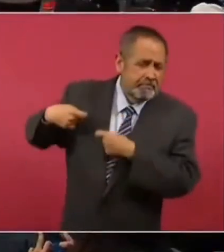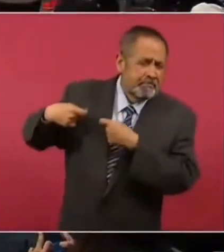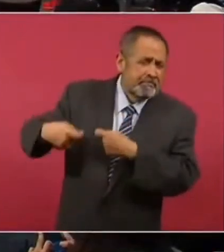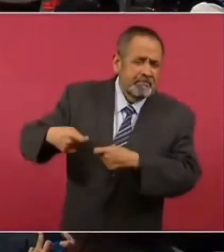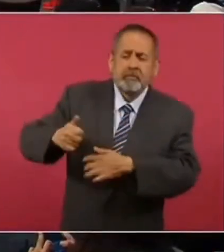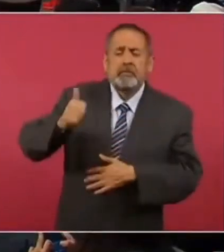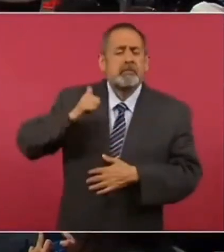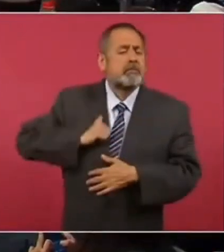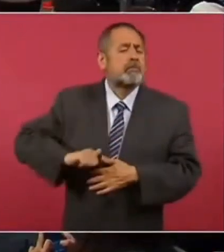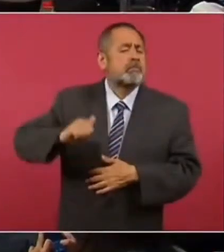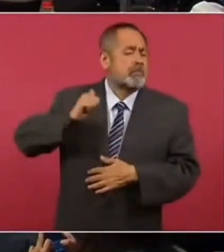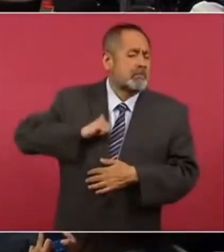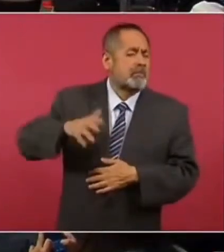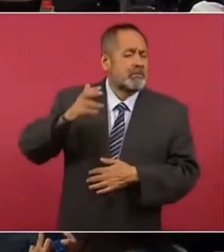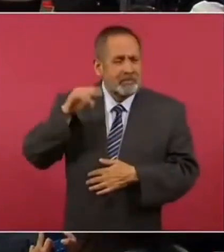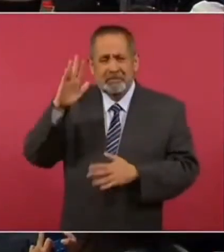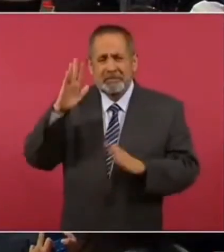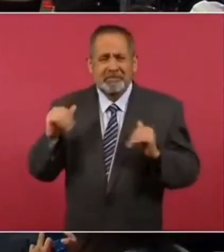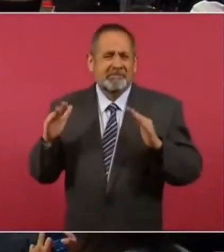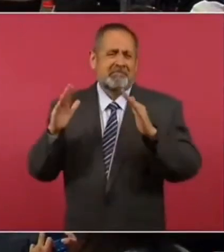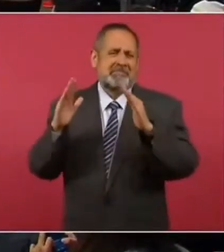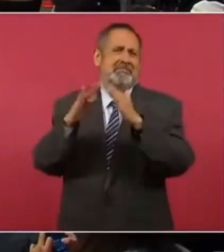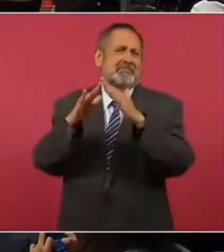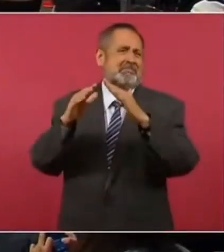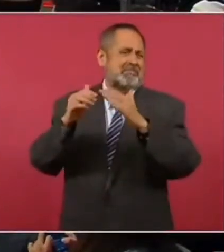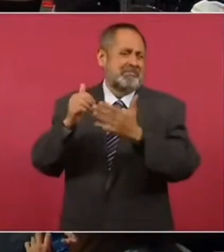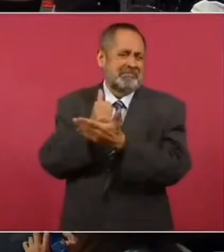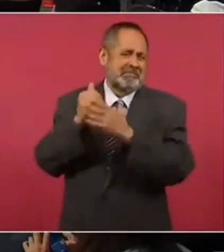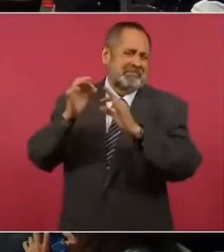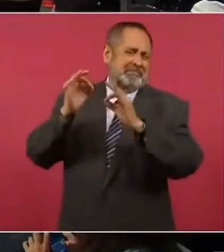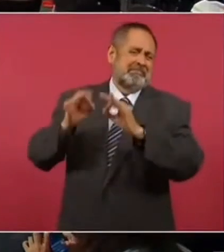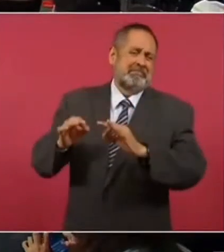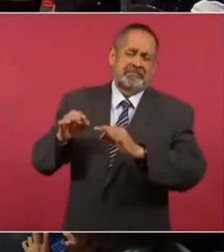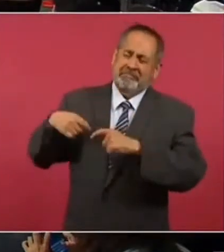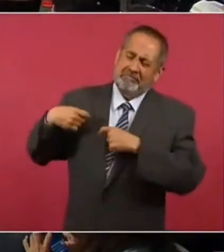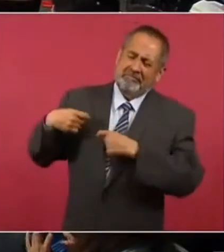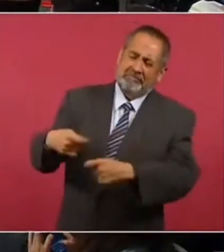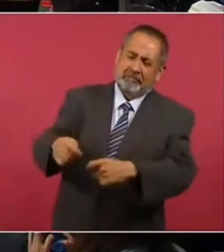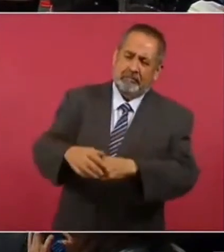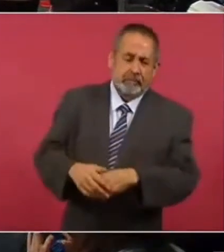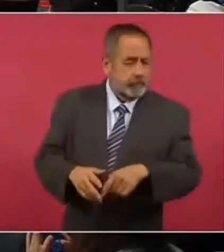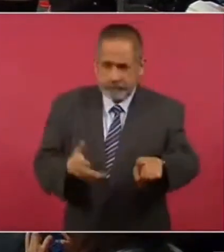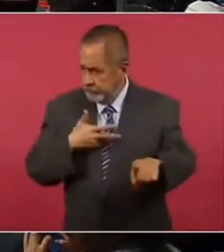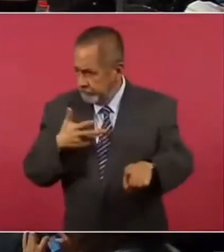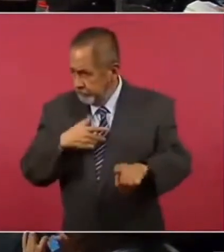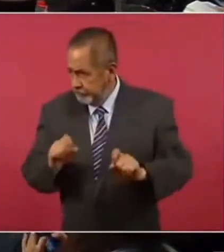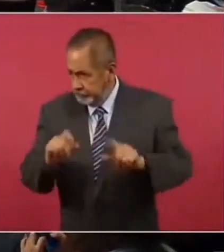de grandes culturas y civilizaciones. ¿Lo tienes por ahí?